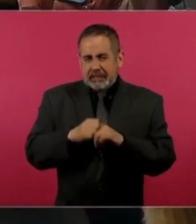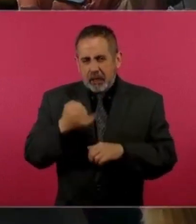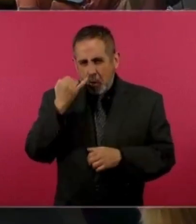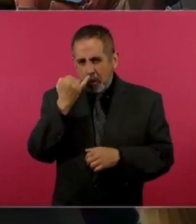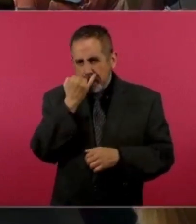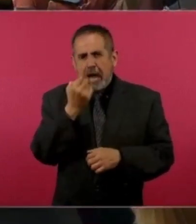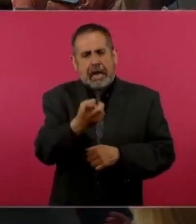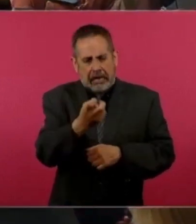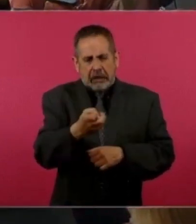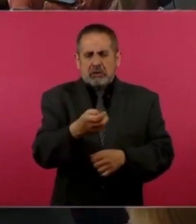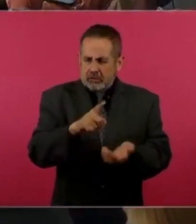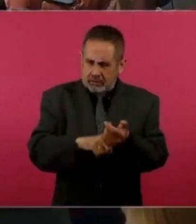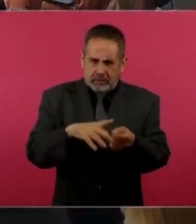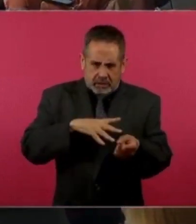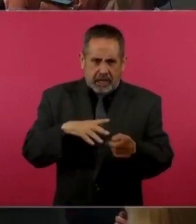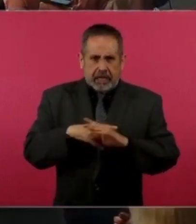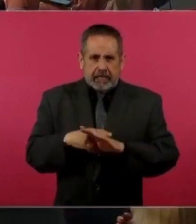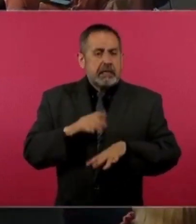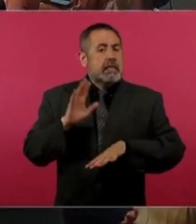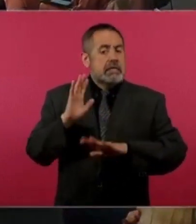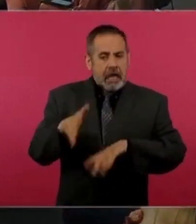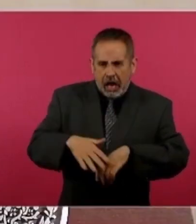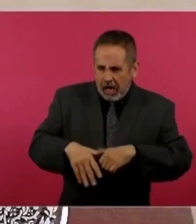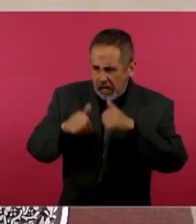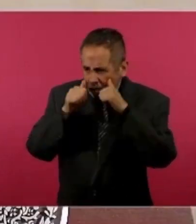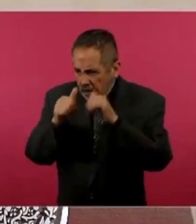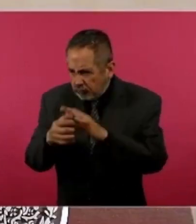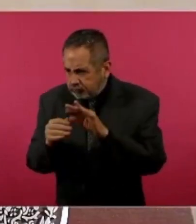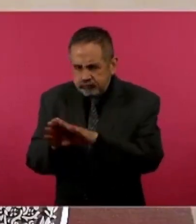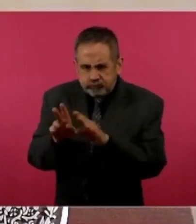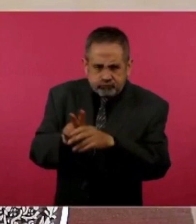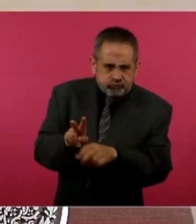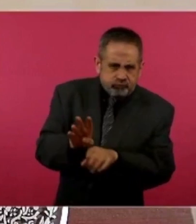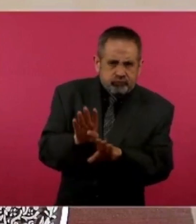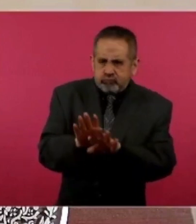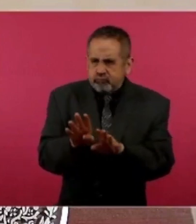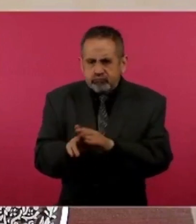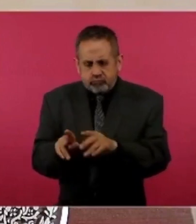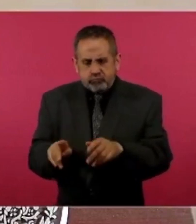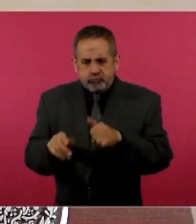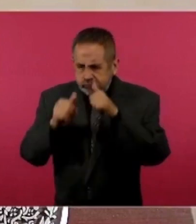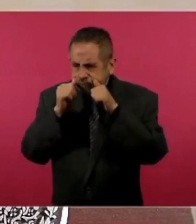pasando y lo estamos atendiendo, y lo estamos atendiendo